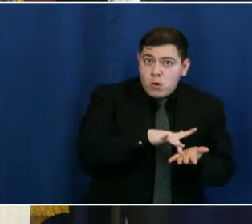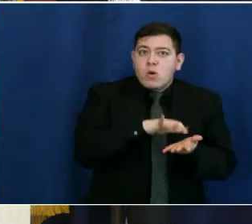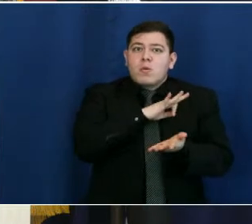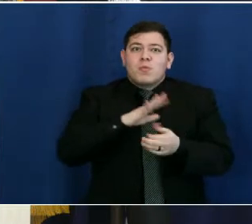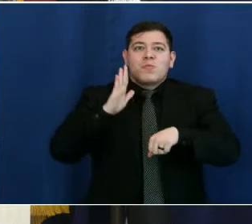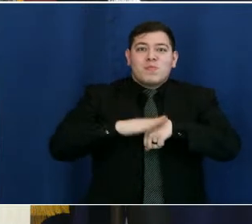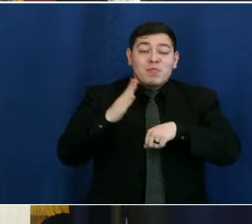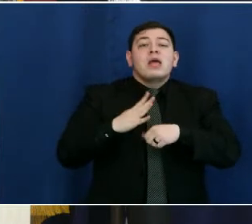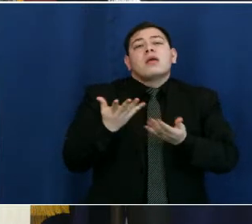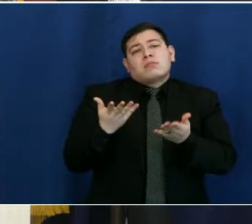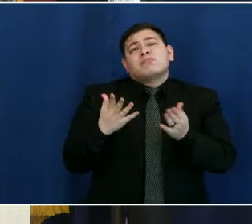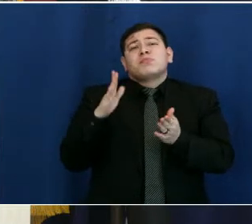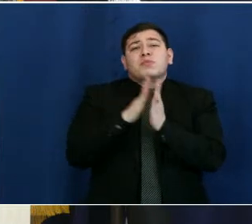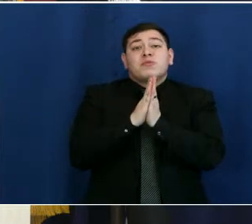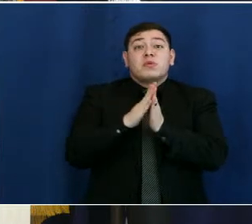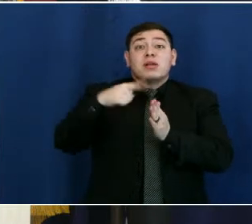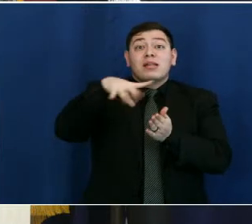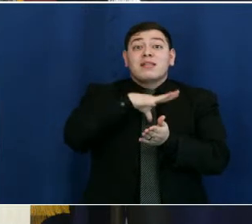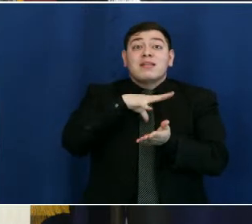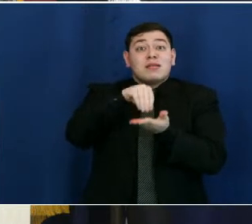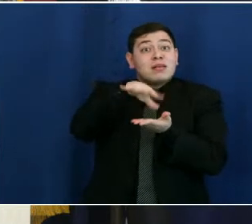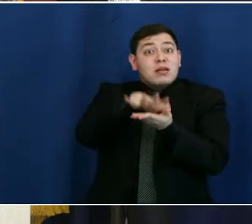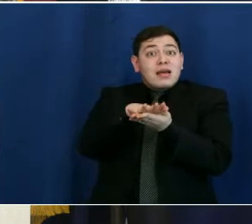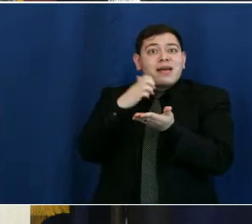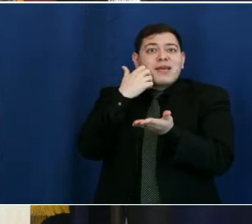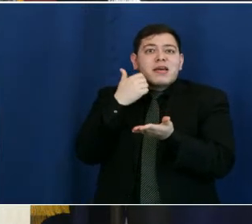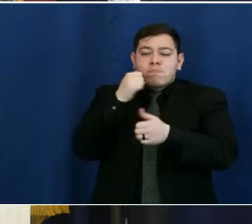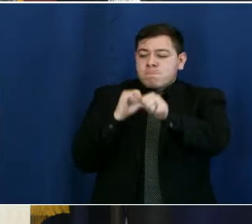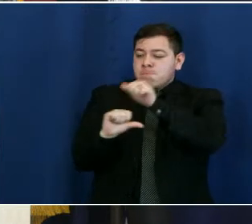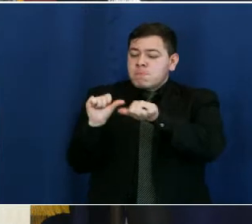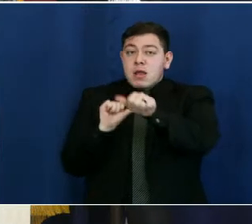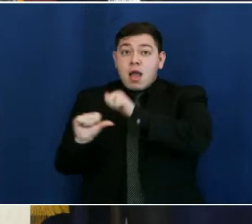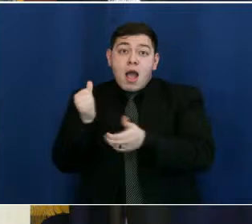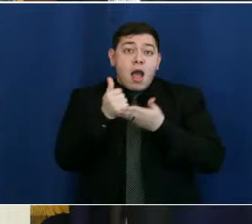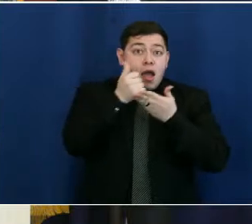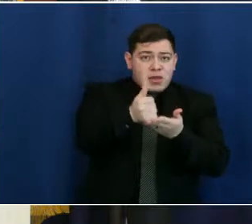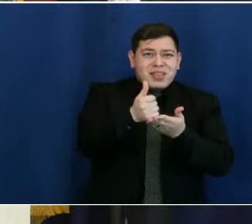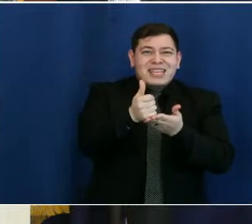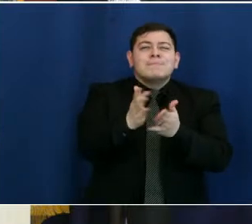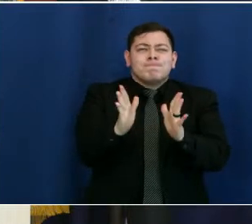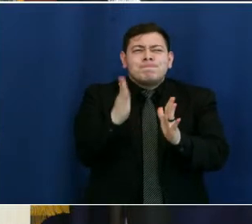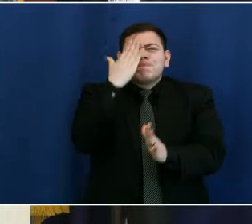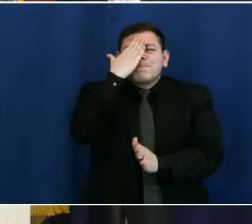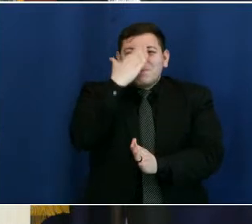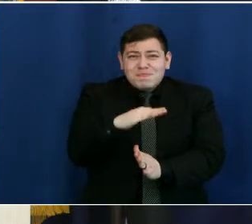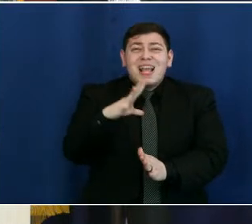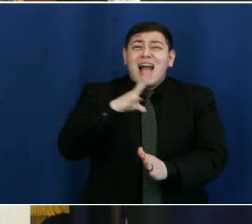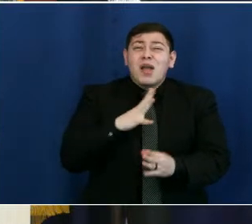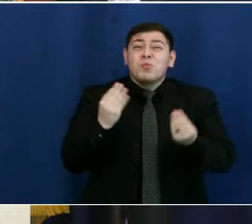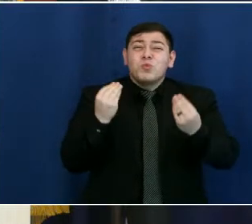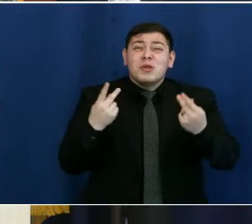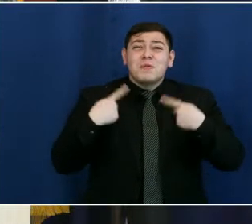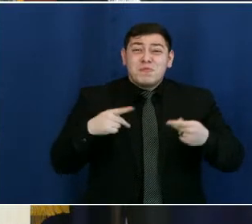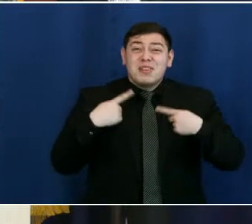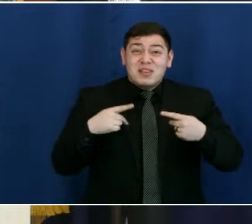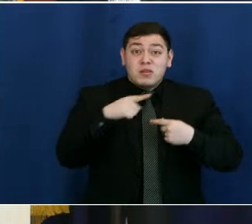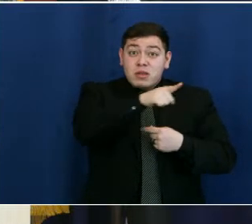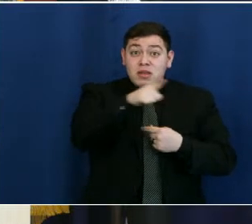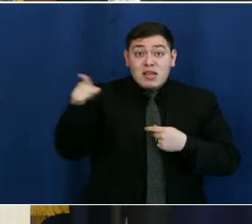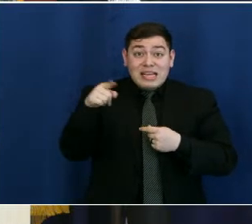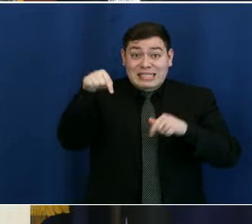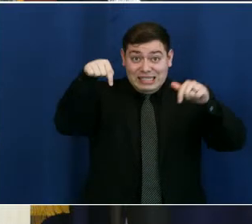cuando sea su turno. Entiendo que muchos de los miembros de nuestra comunidad indocumentada viven con miedo